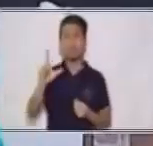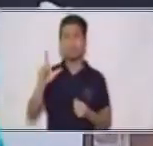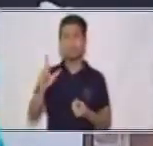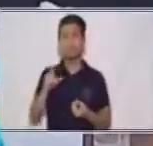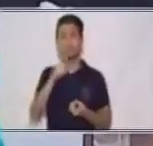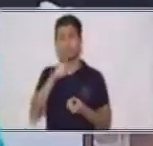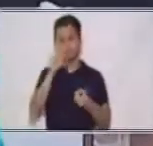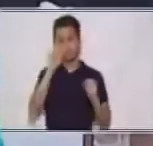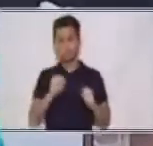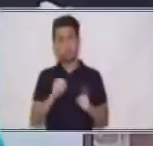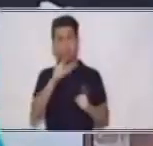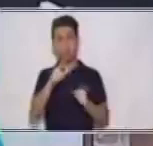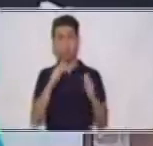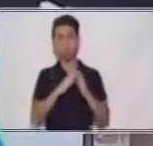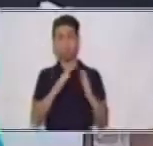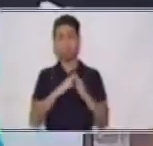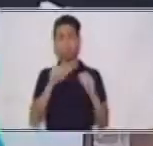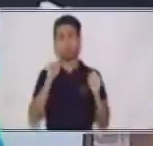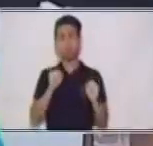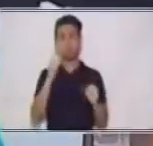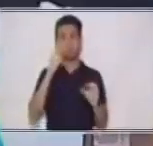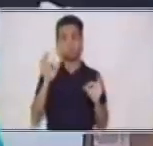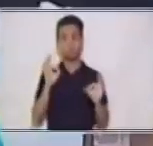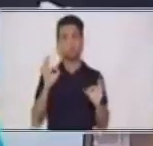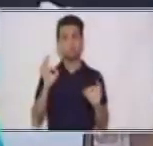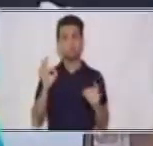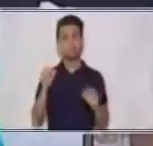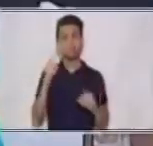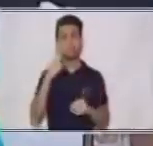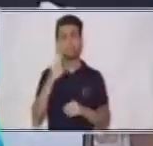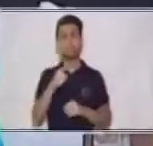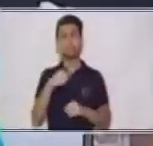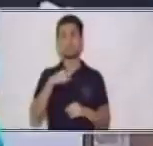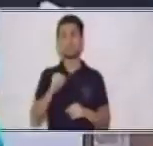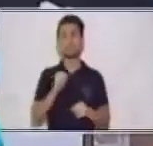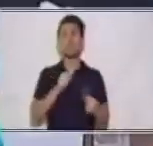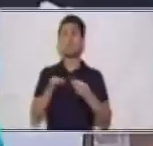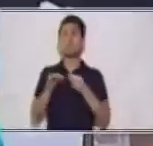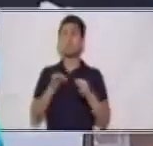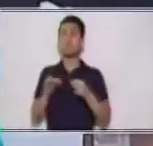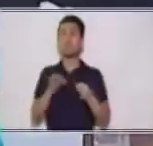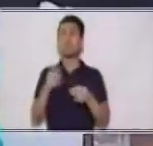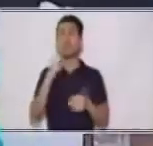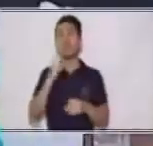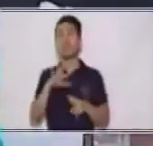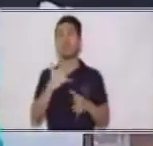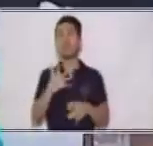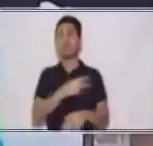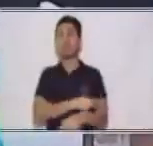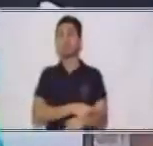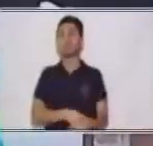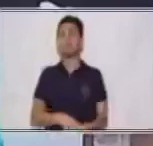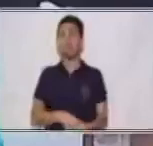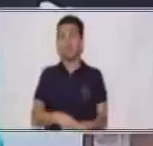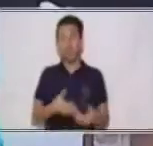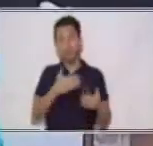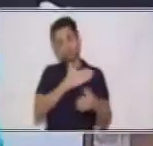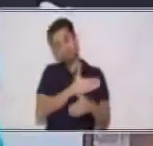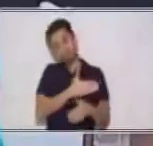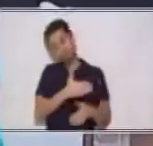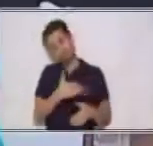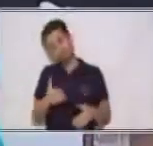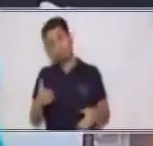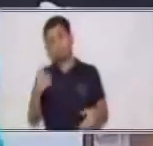este momento en su casa, eso sería muy genial, porque yo también les voy a estar contando algunas historias y algunas leyendas que